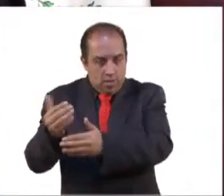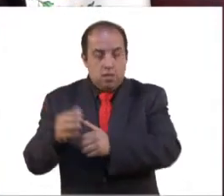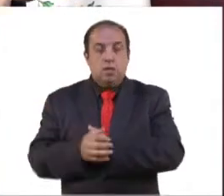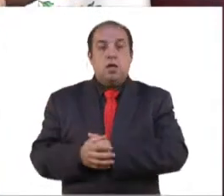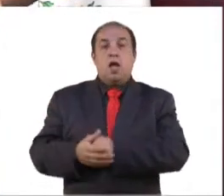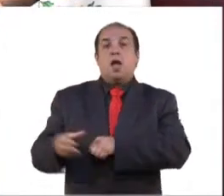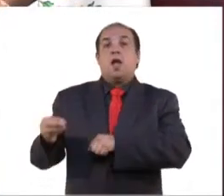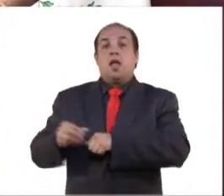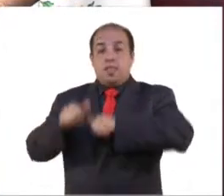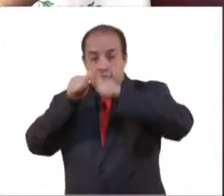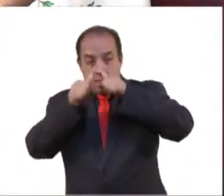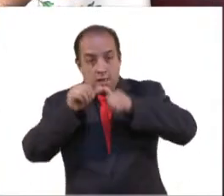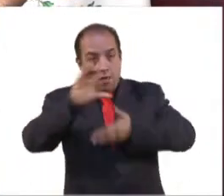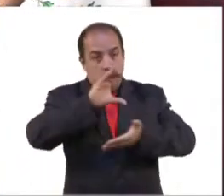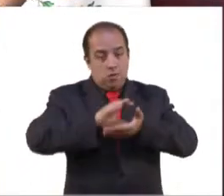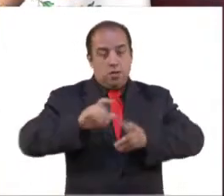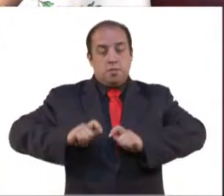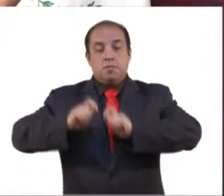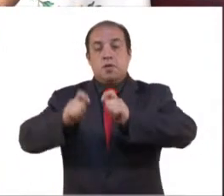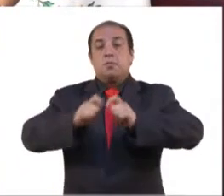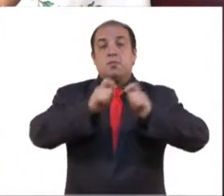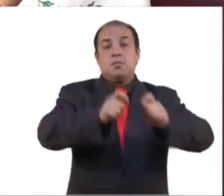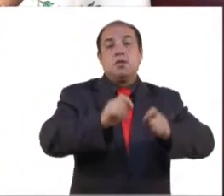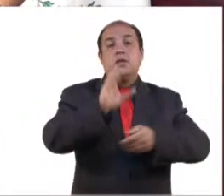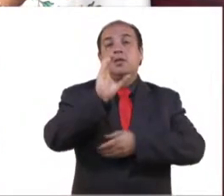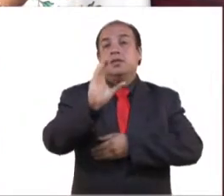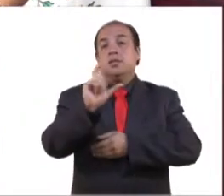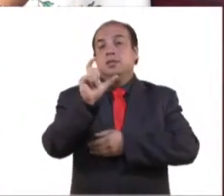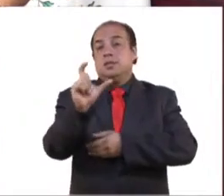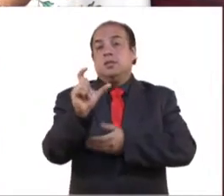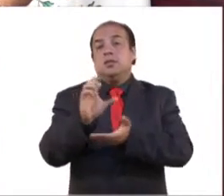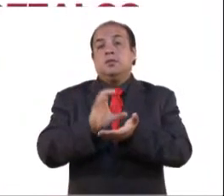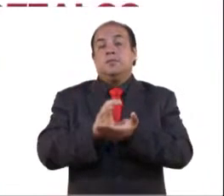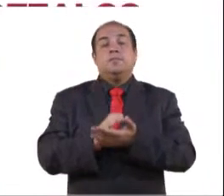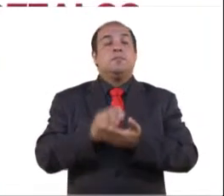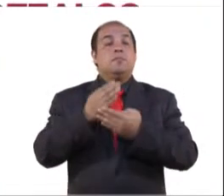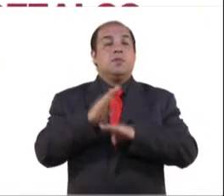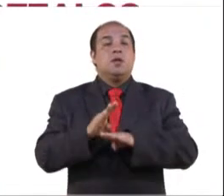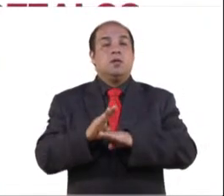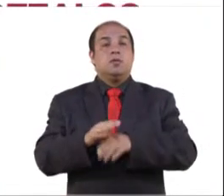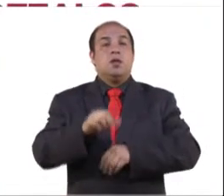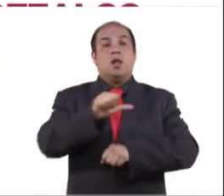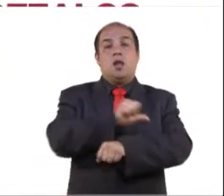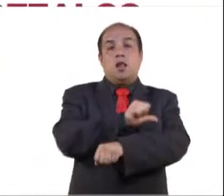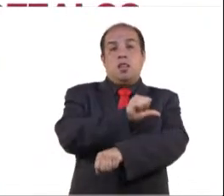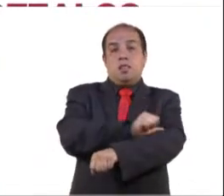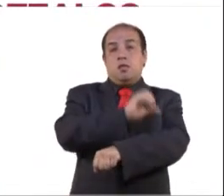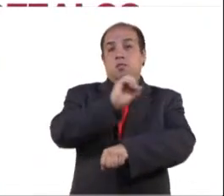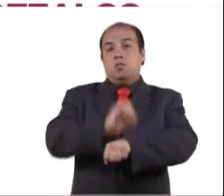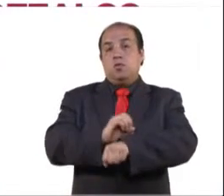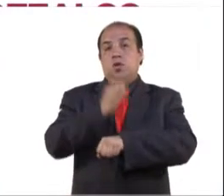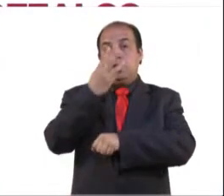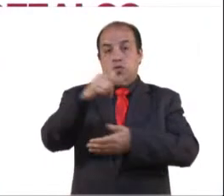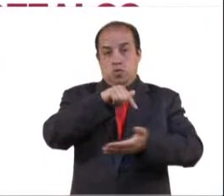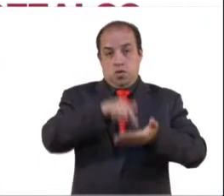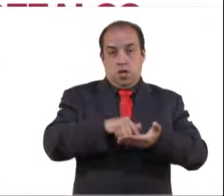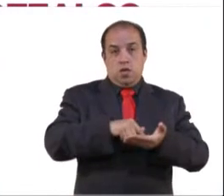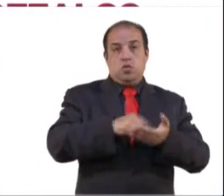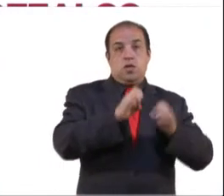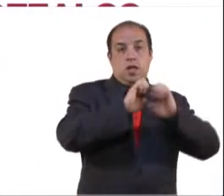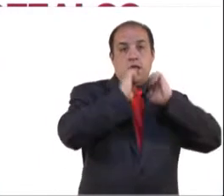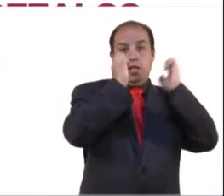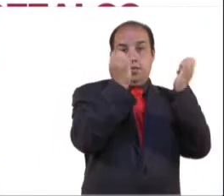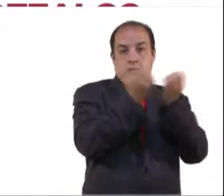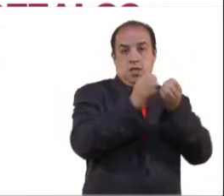las colonias a las que se les va a ir entregando su tarjeta. En Álvaro Obregón vamos a tener 3 puntos, que es en el Estadio Olímpico, donde